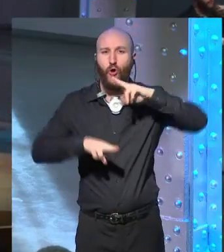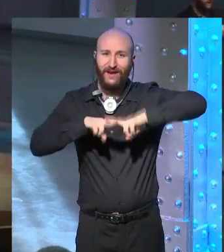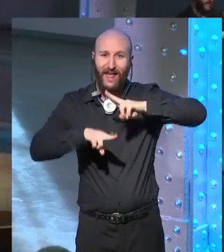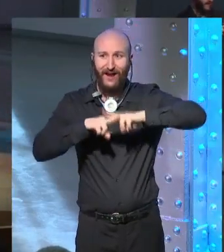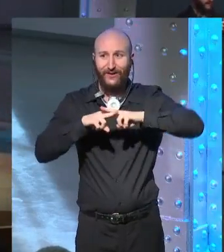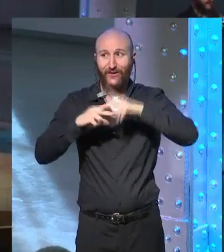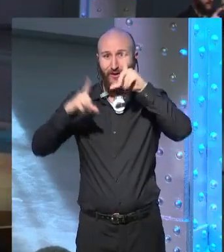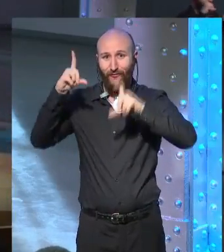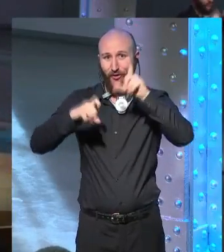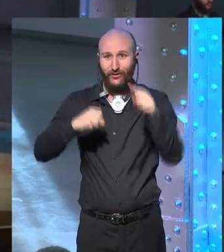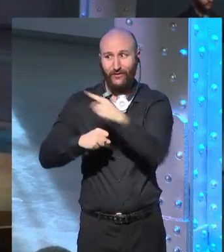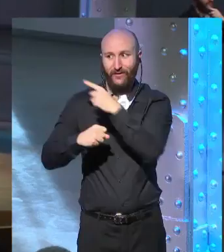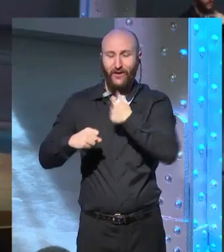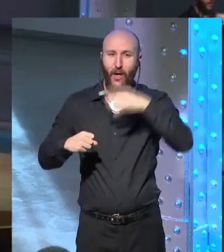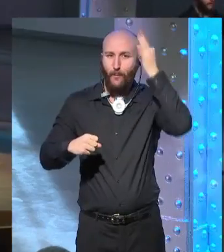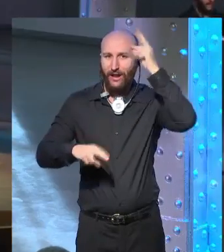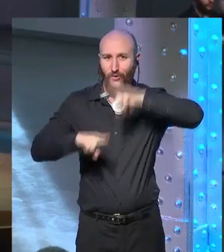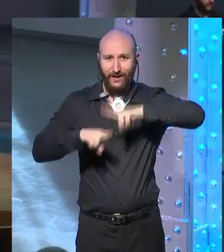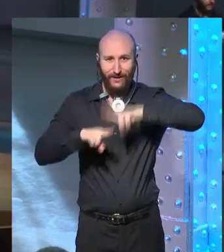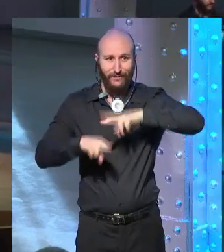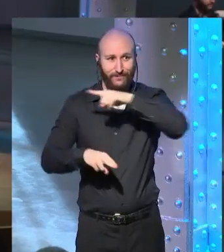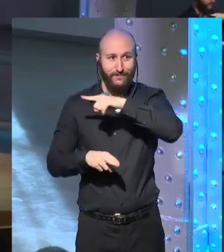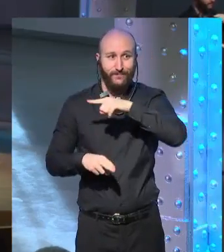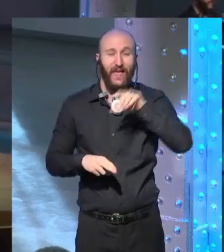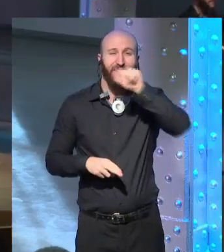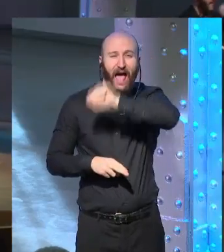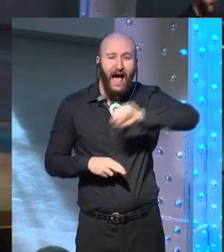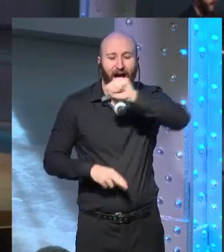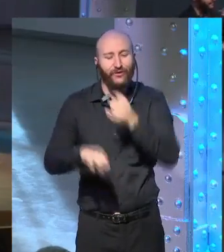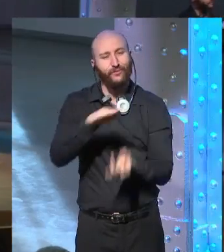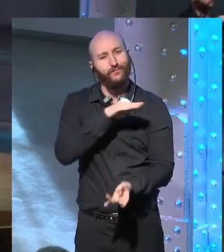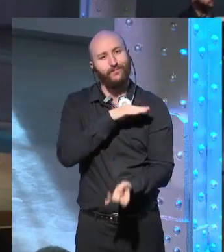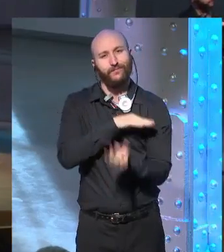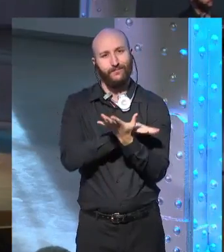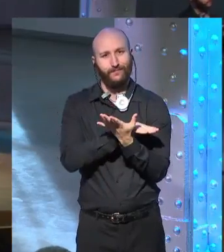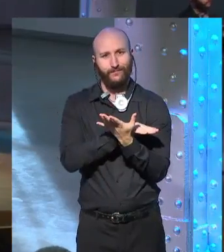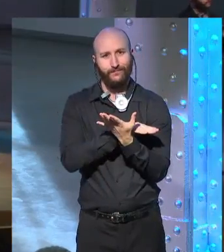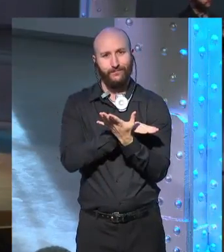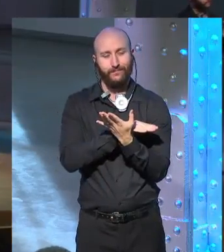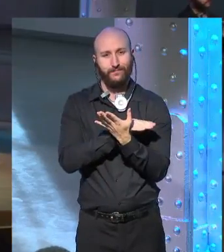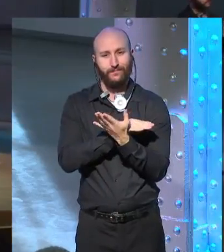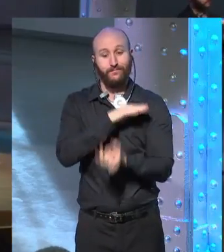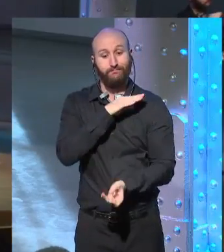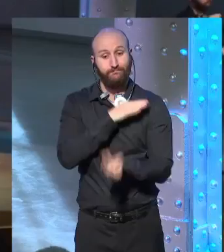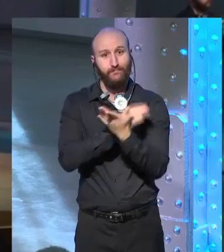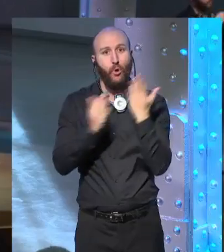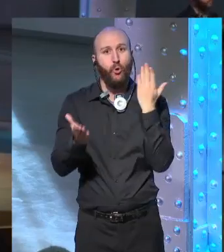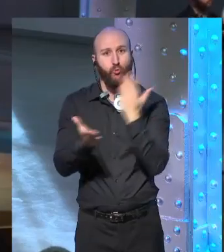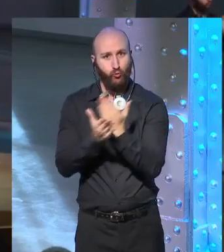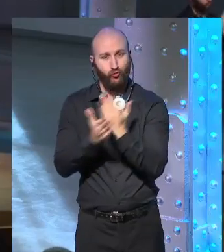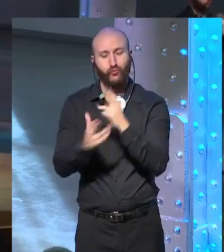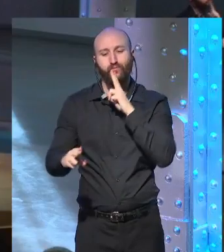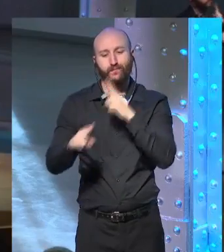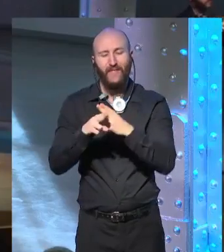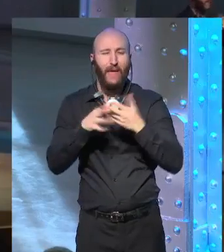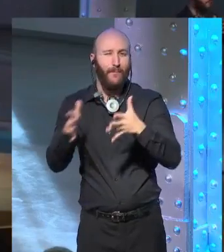se me ve morena, y ese año creé un curso que se llamaba Me